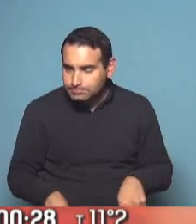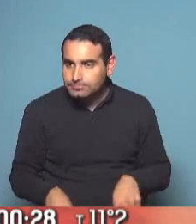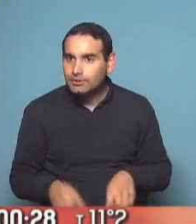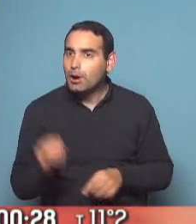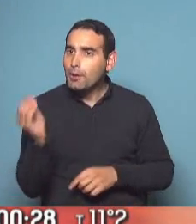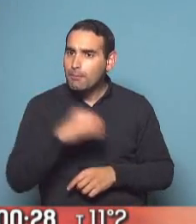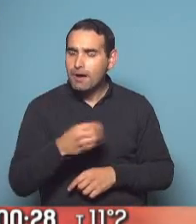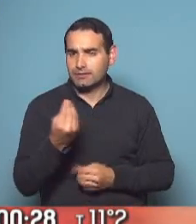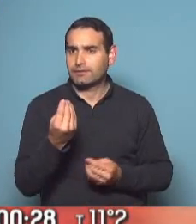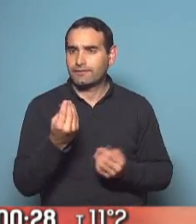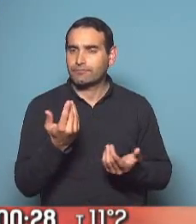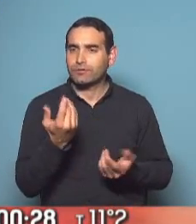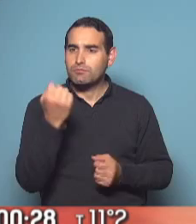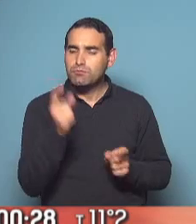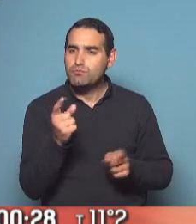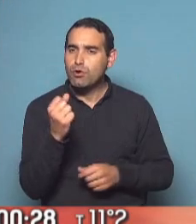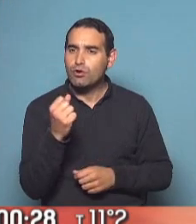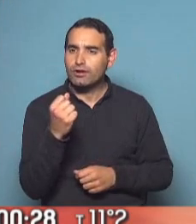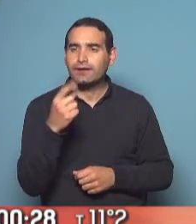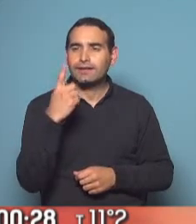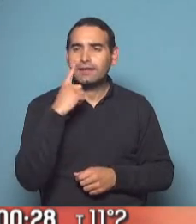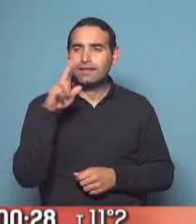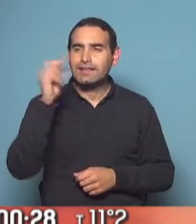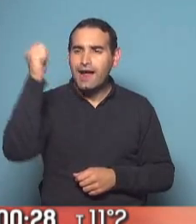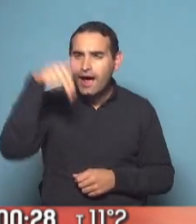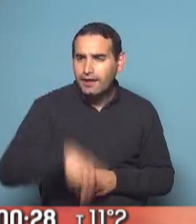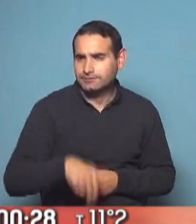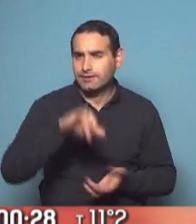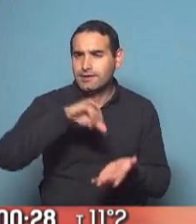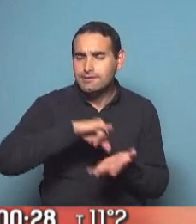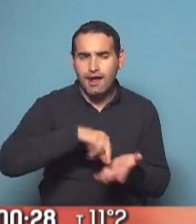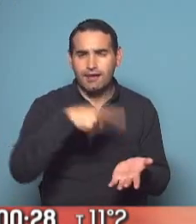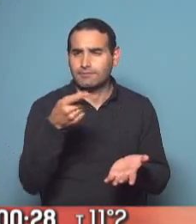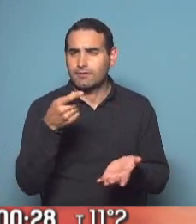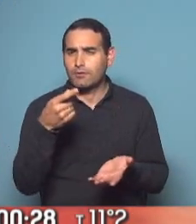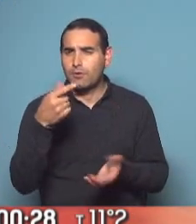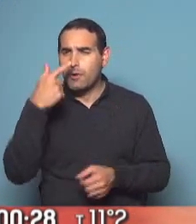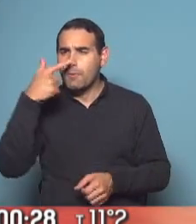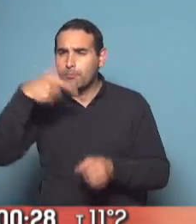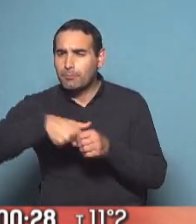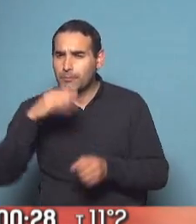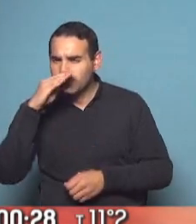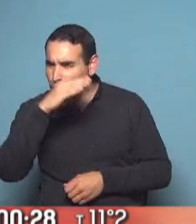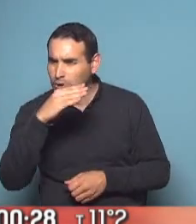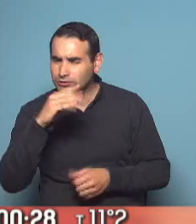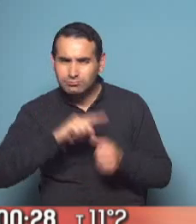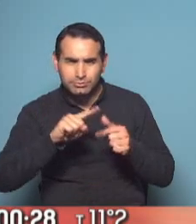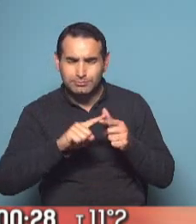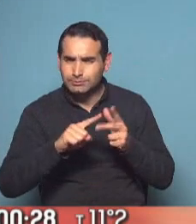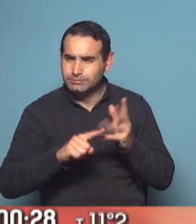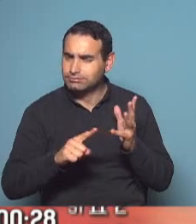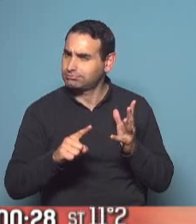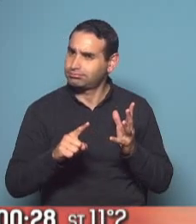esta desestabilización con la situación de Irán, el petróleo. No hay viento de